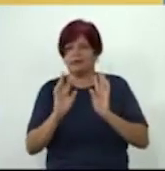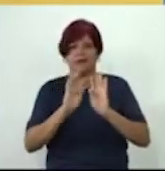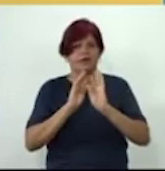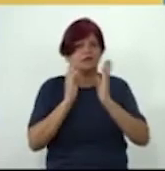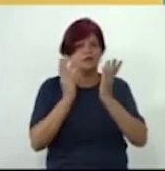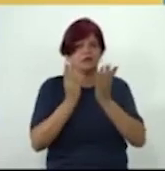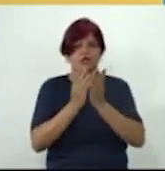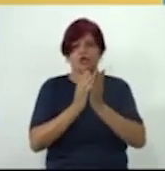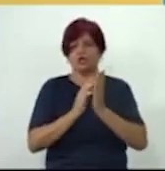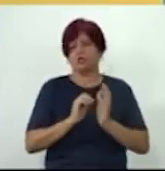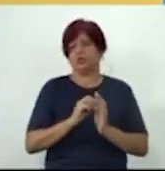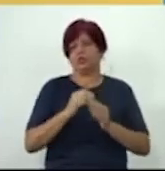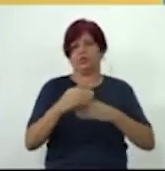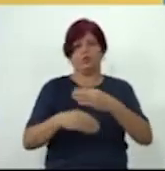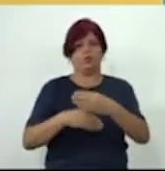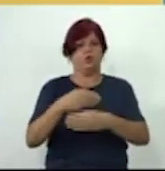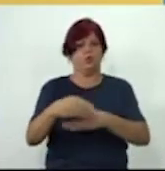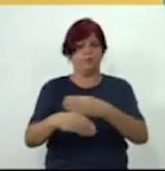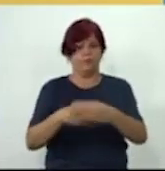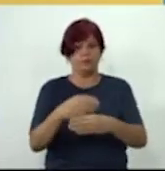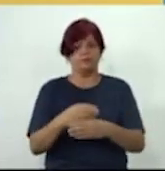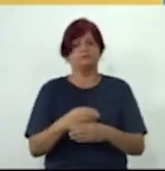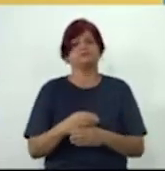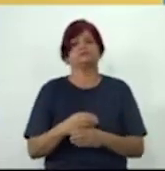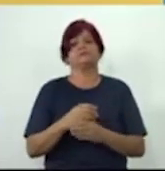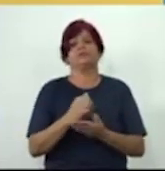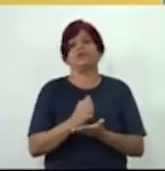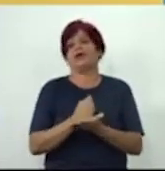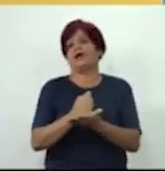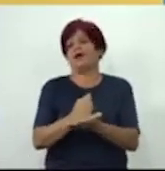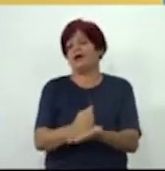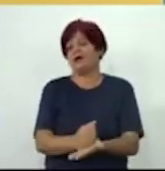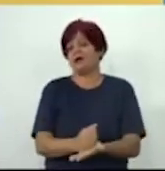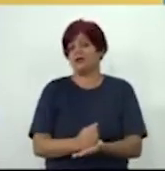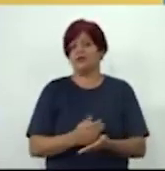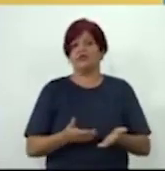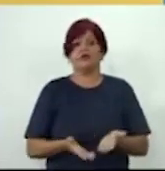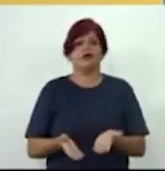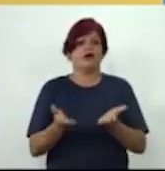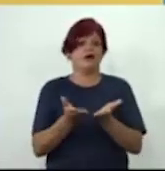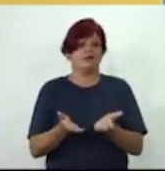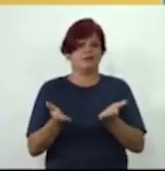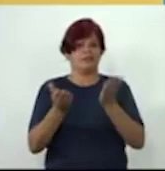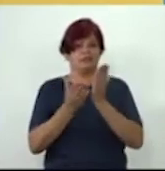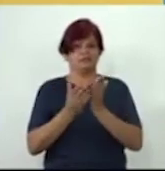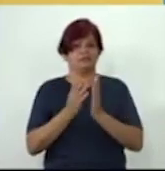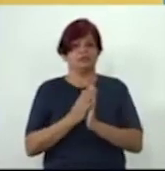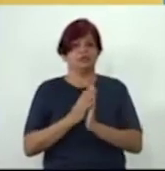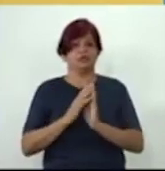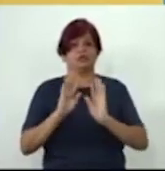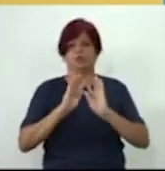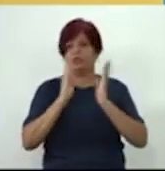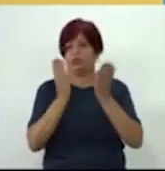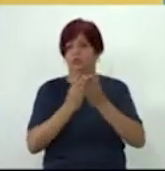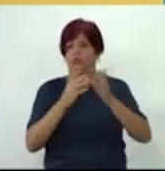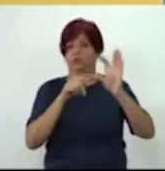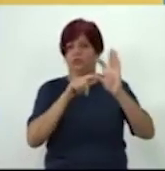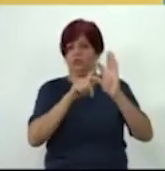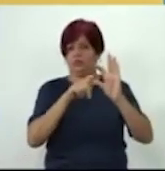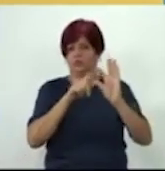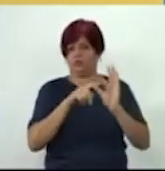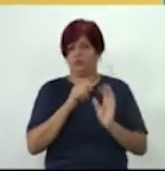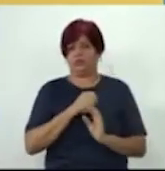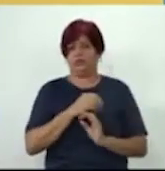fenómenos o procesos que sirvan de soporte al desarrollo de los contenidos.